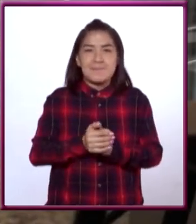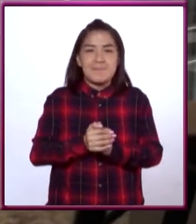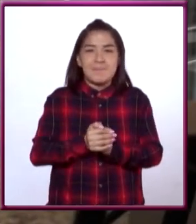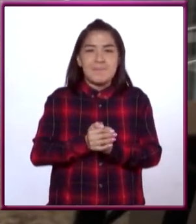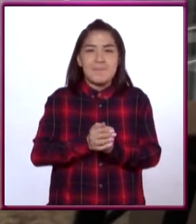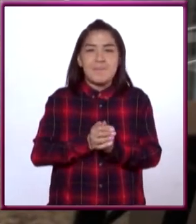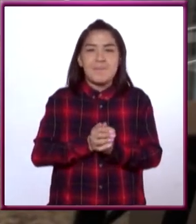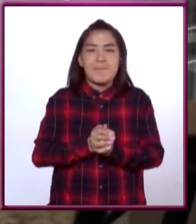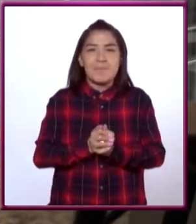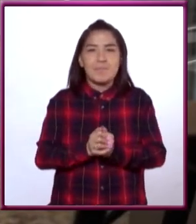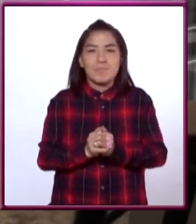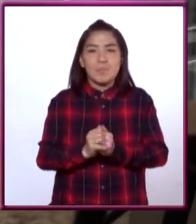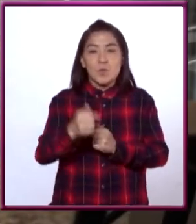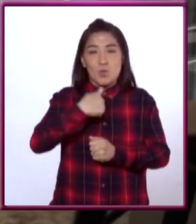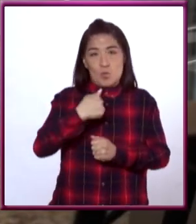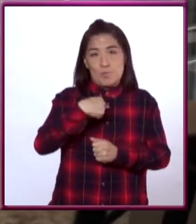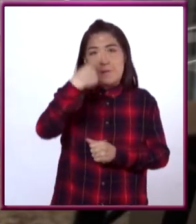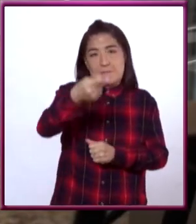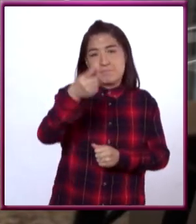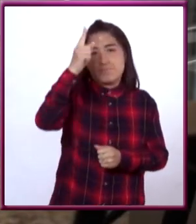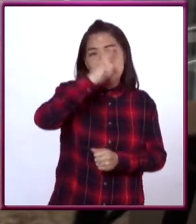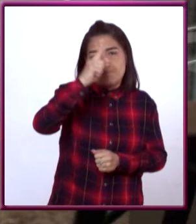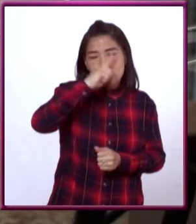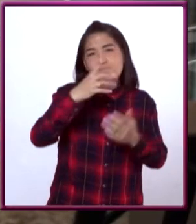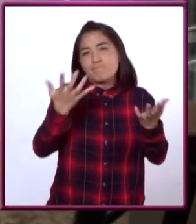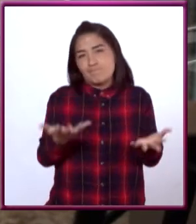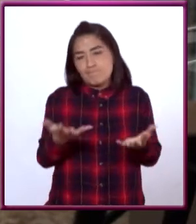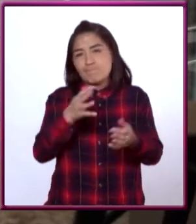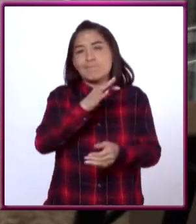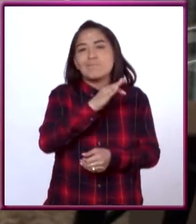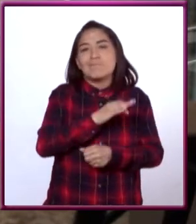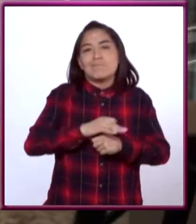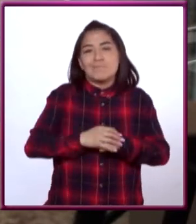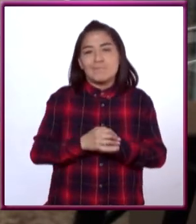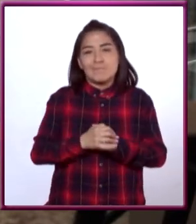Yo les recomendaría que pudieran